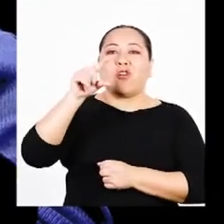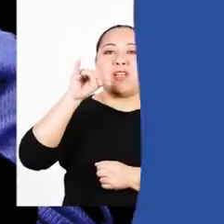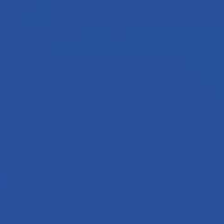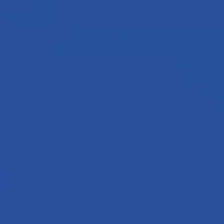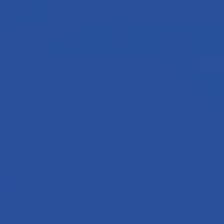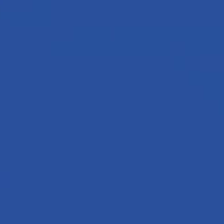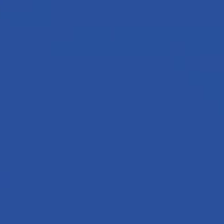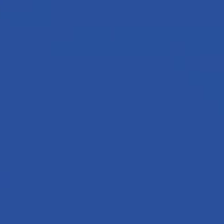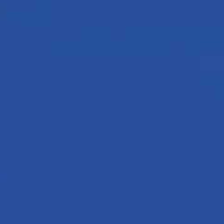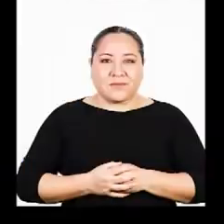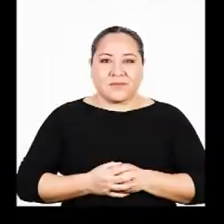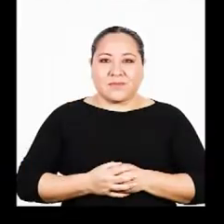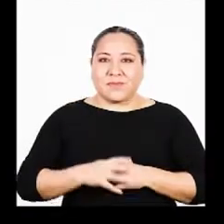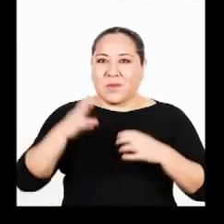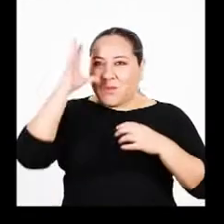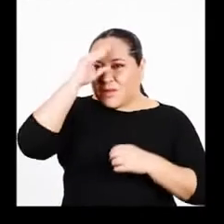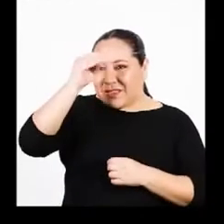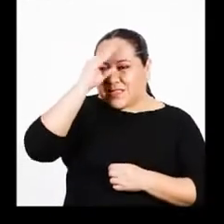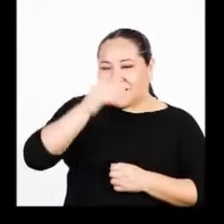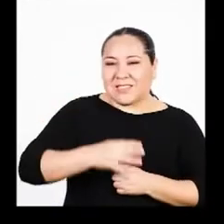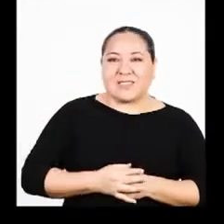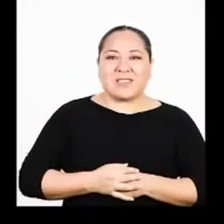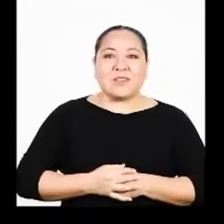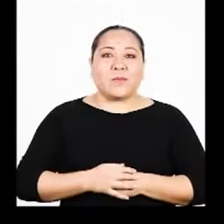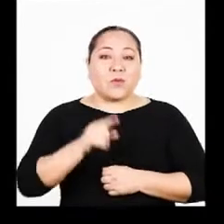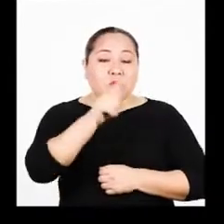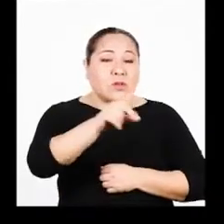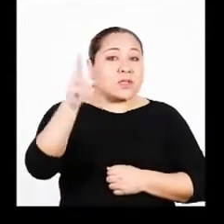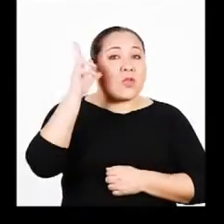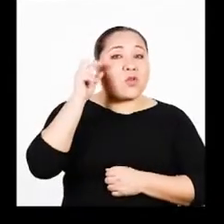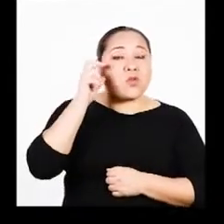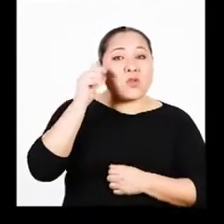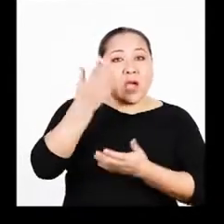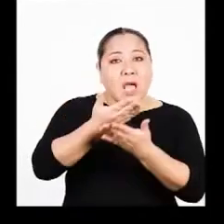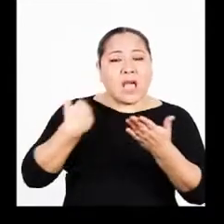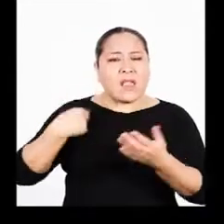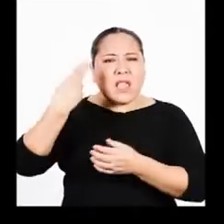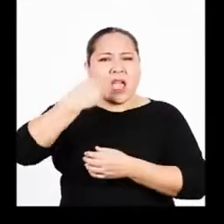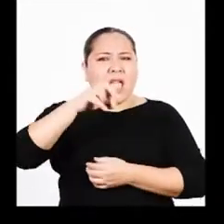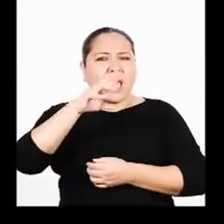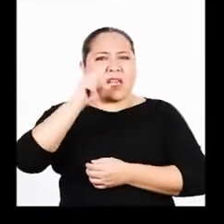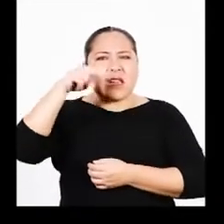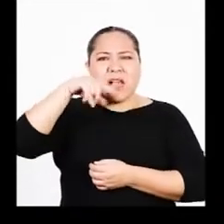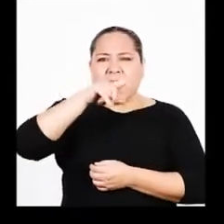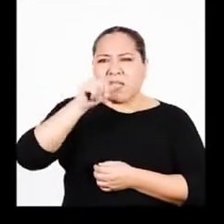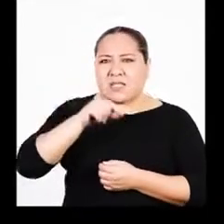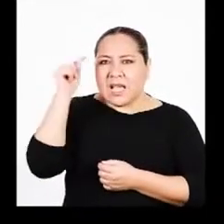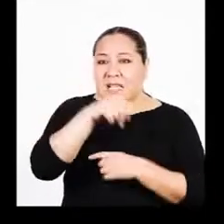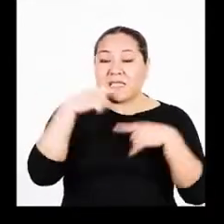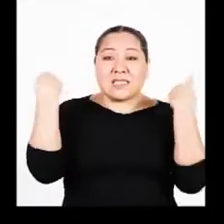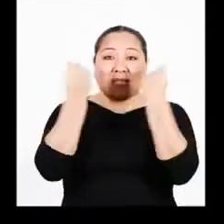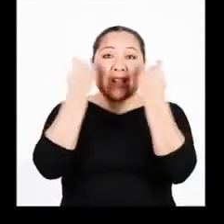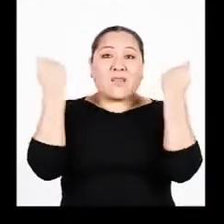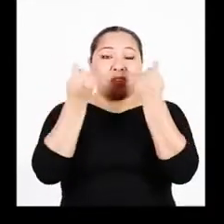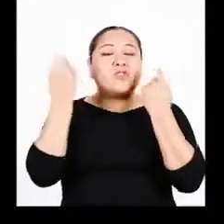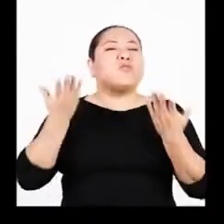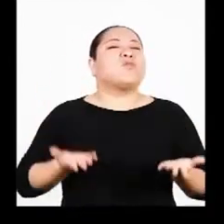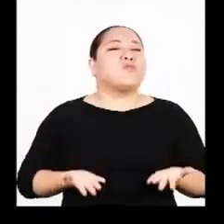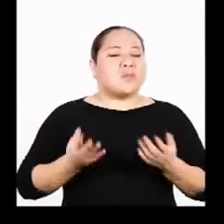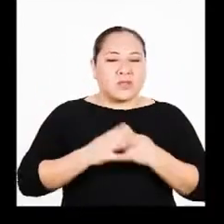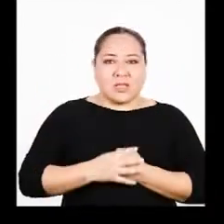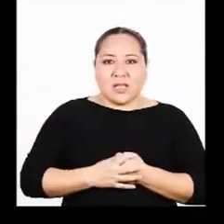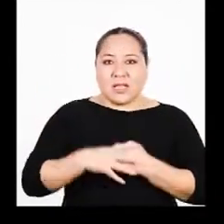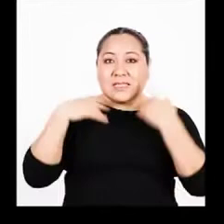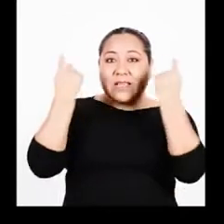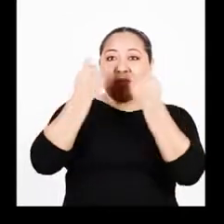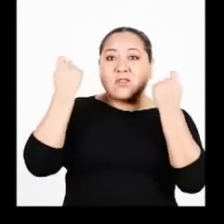4. Chicas y chicos, ¿habían escuchado antes sobre la herranza? Esta festividad consiste